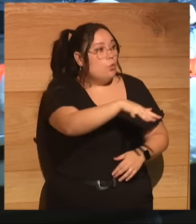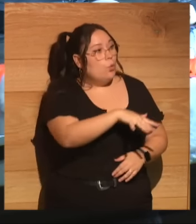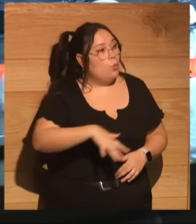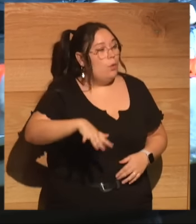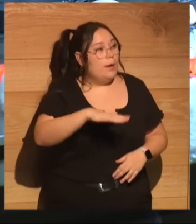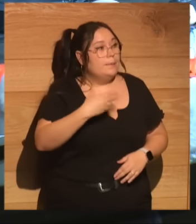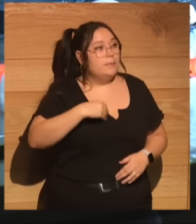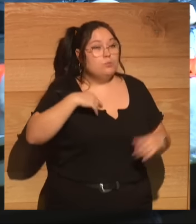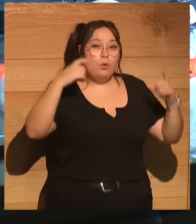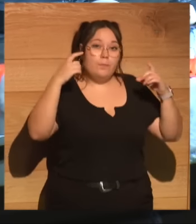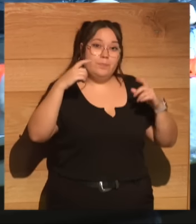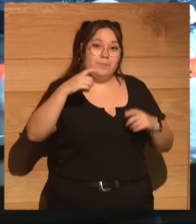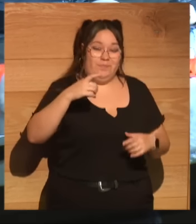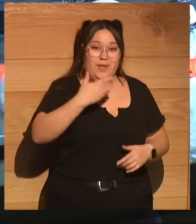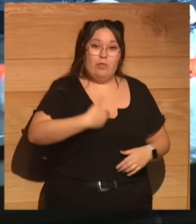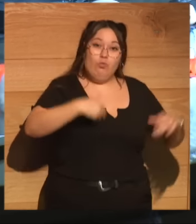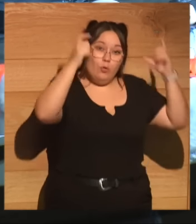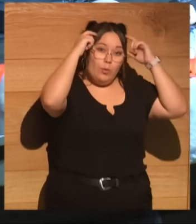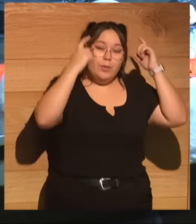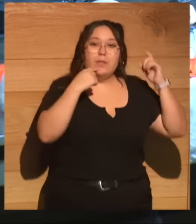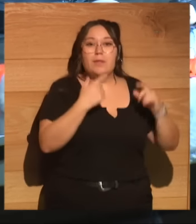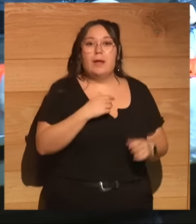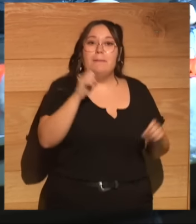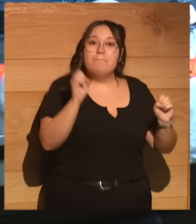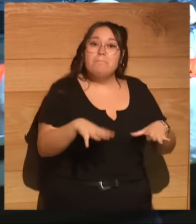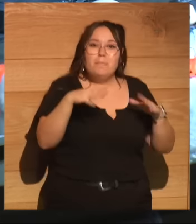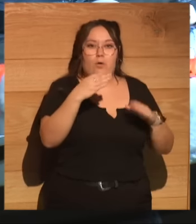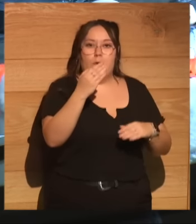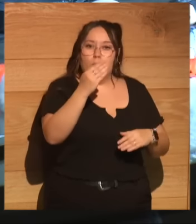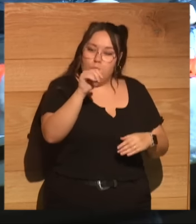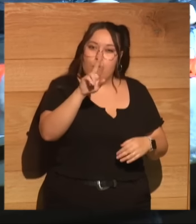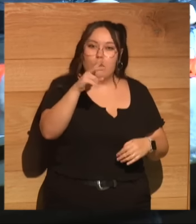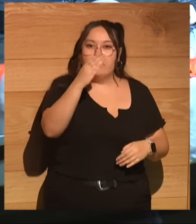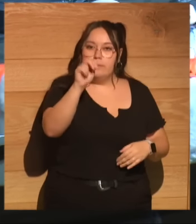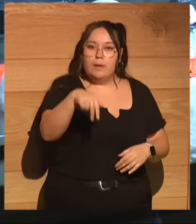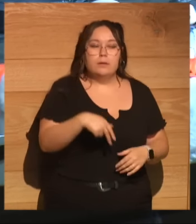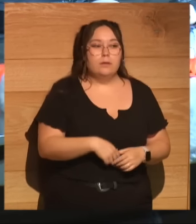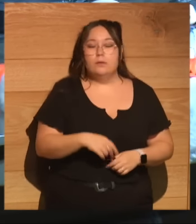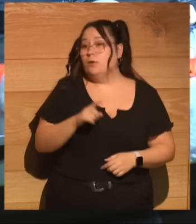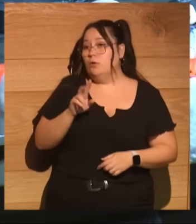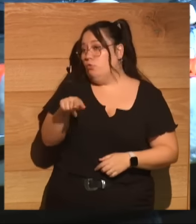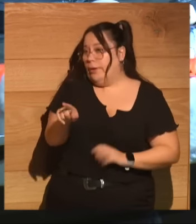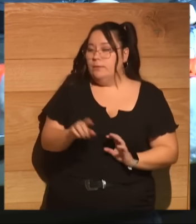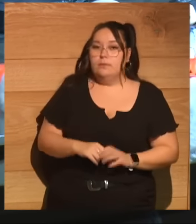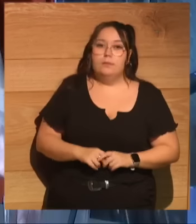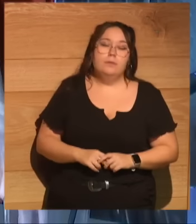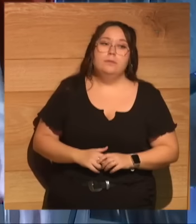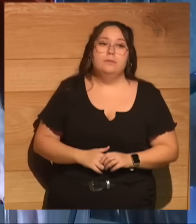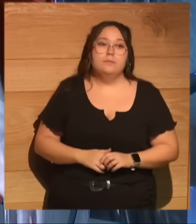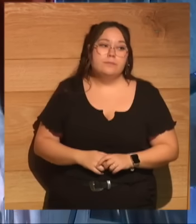a Walt Disney le llamaban el mago de Burbank, porque se supone que era de allí, ¿no? Es lo que sé, hasta ahí llego. No era de Burbank,